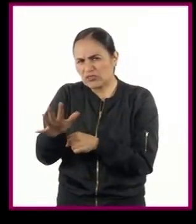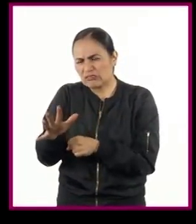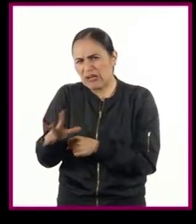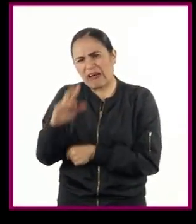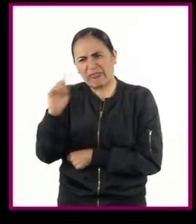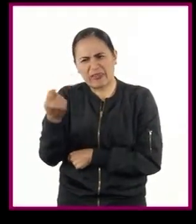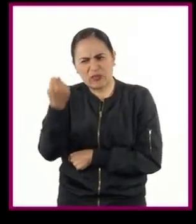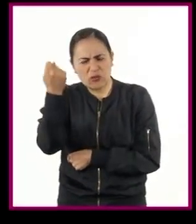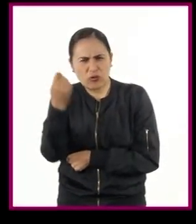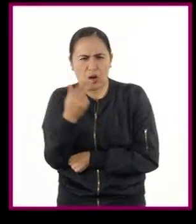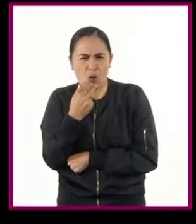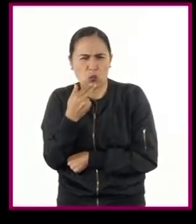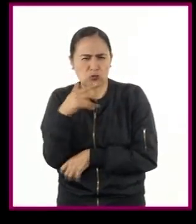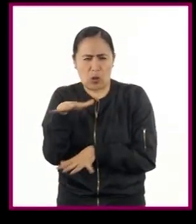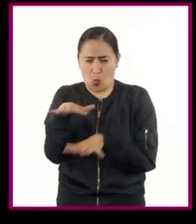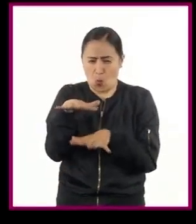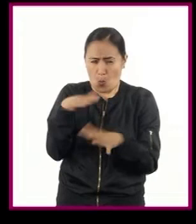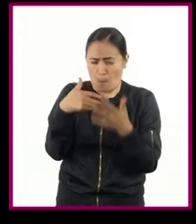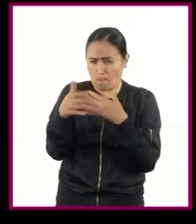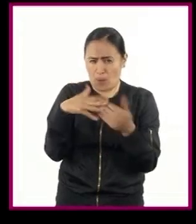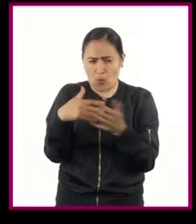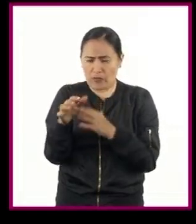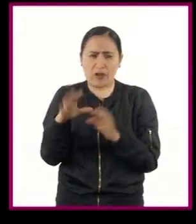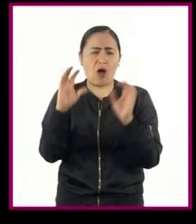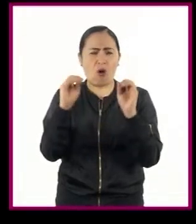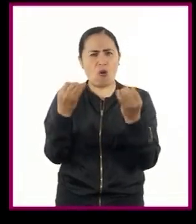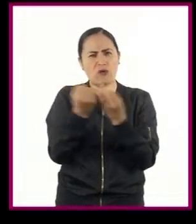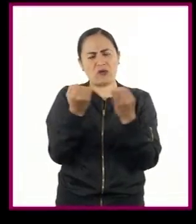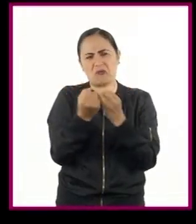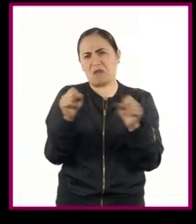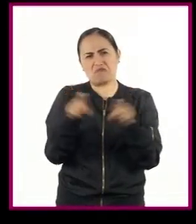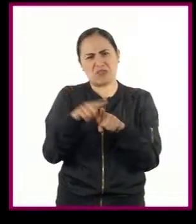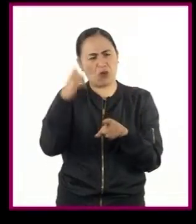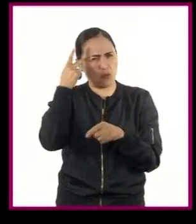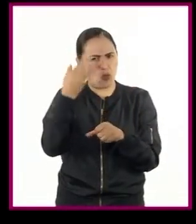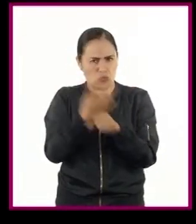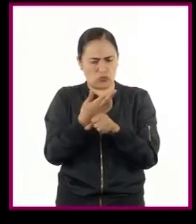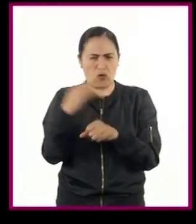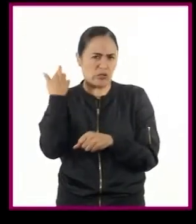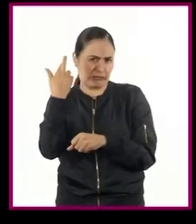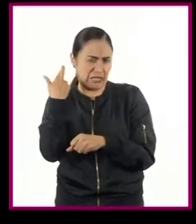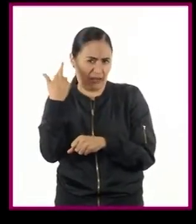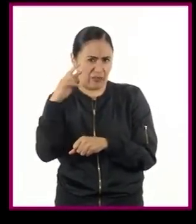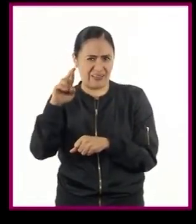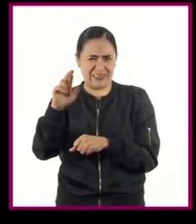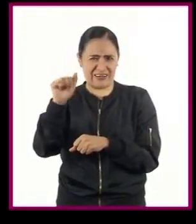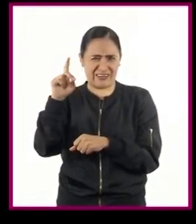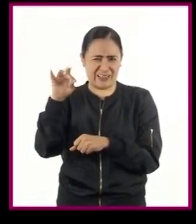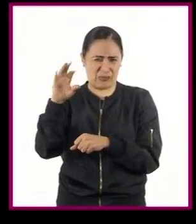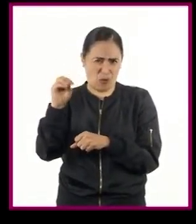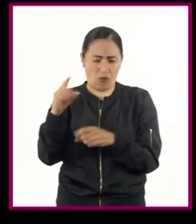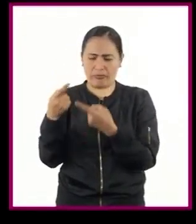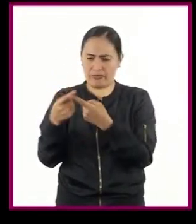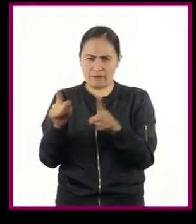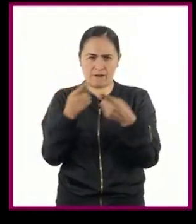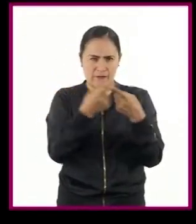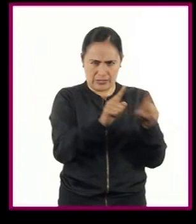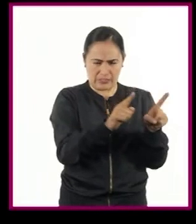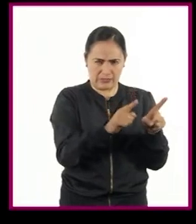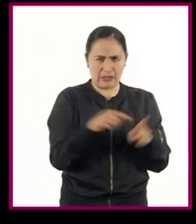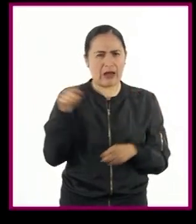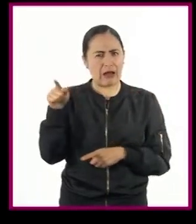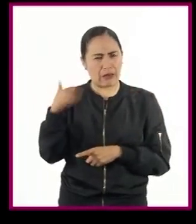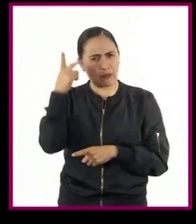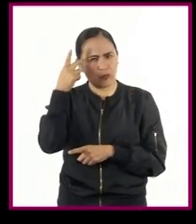¿no? Y a la producción misma, la producción radiofónica. Varía mucho. Es muy diferente. Lo importante de estas producciones